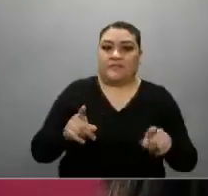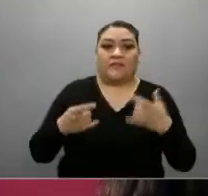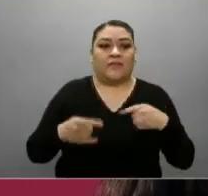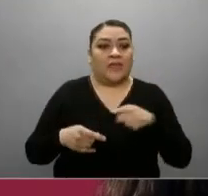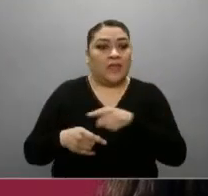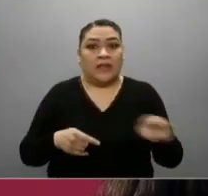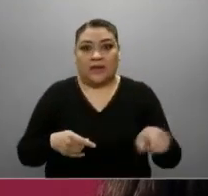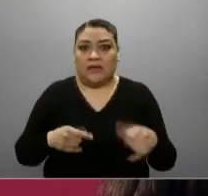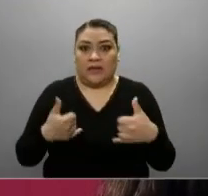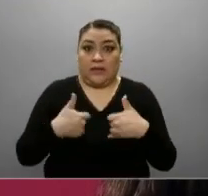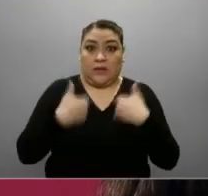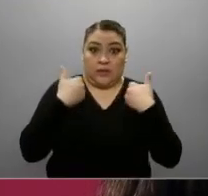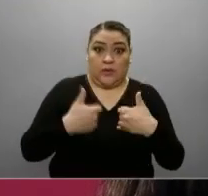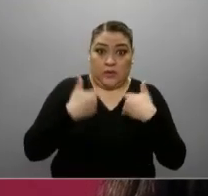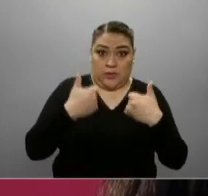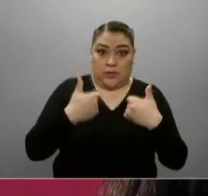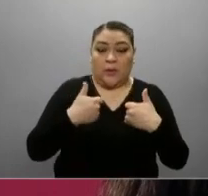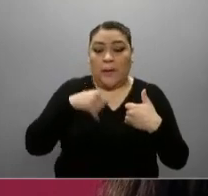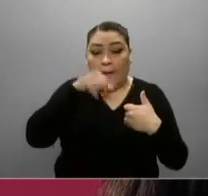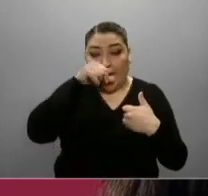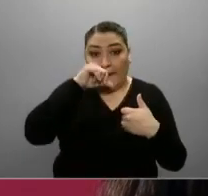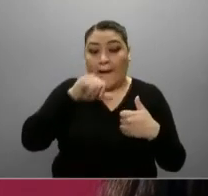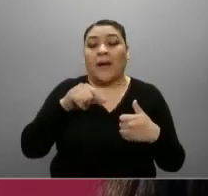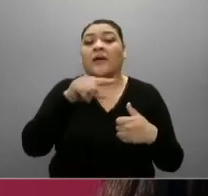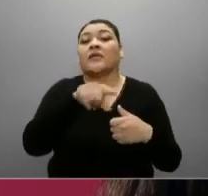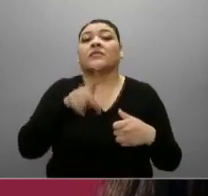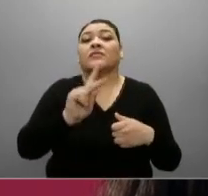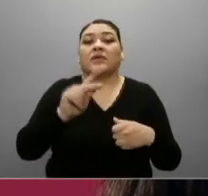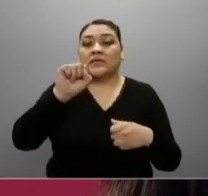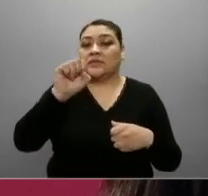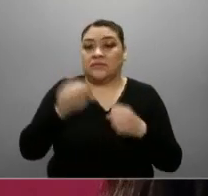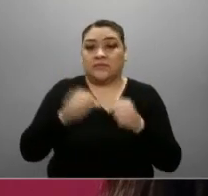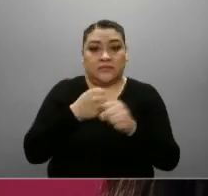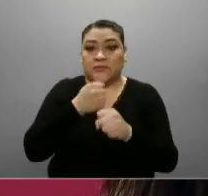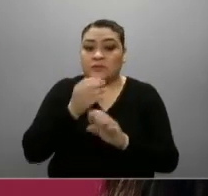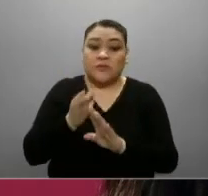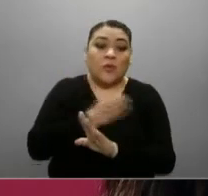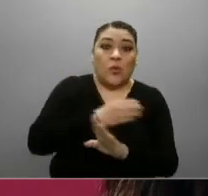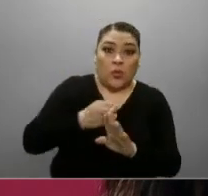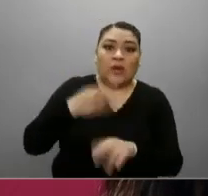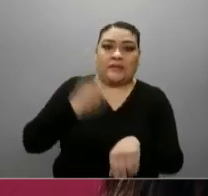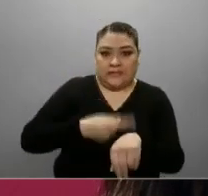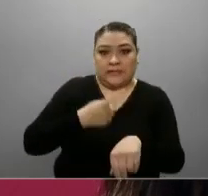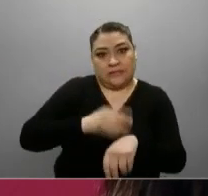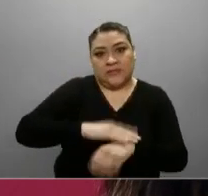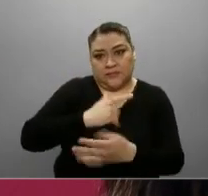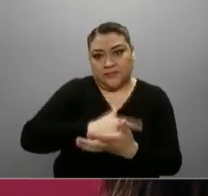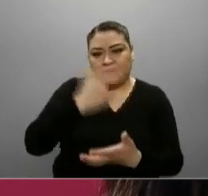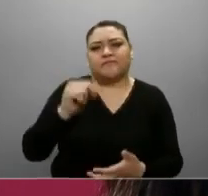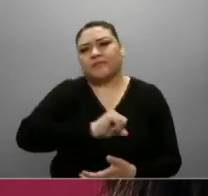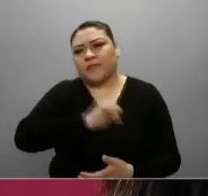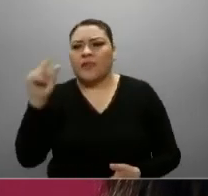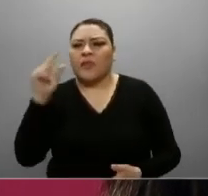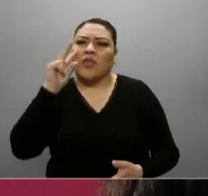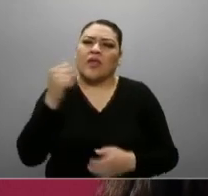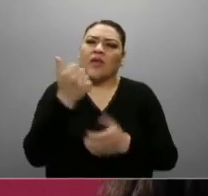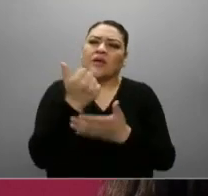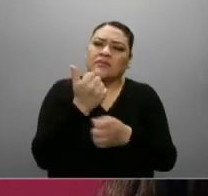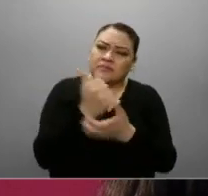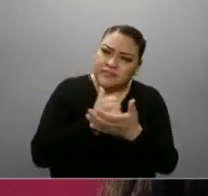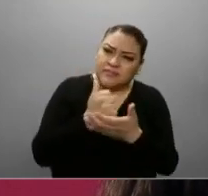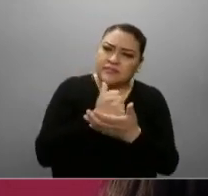que se complican teniendo edades menos avanzadas, menos de 60 años. La siguiente, por favor. Lo que se ve en esta